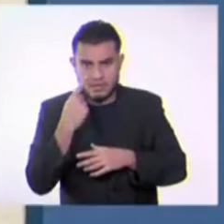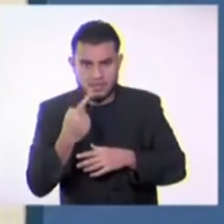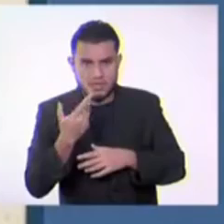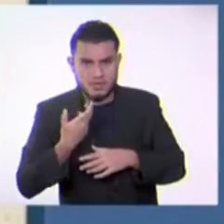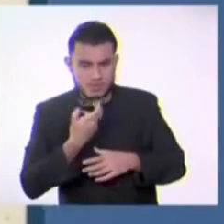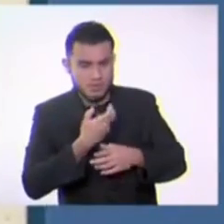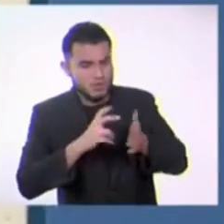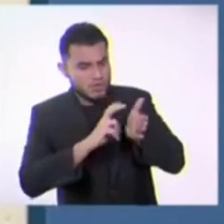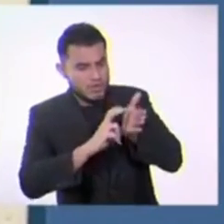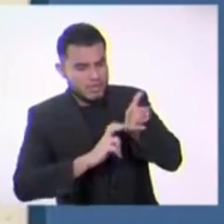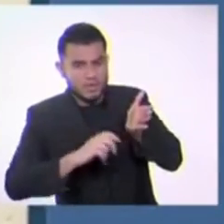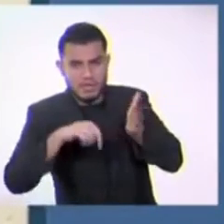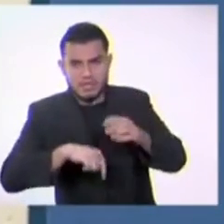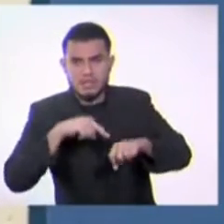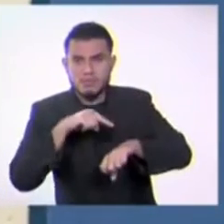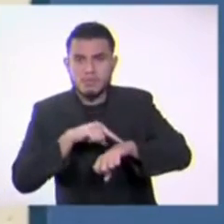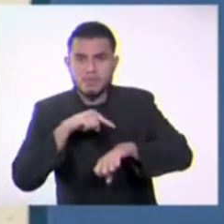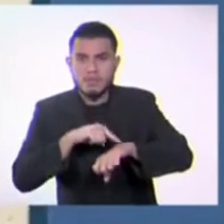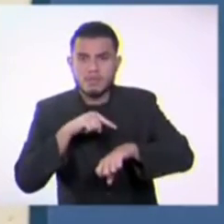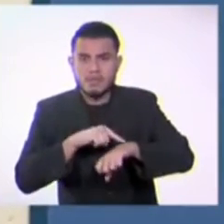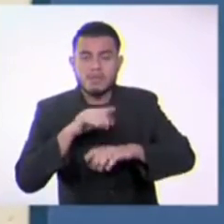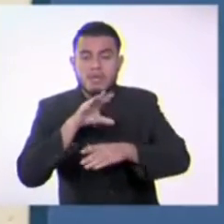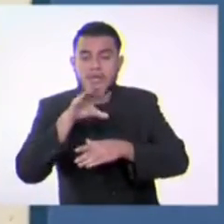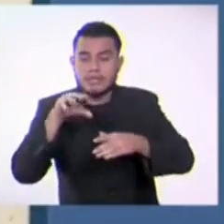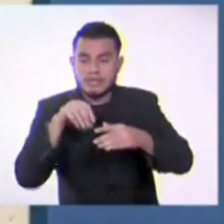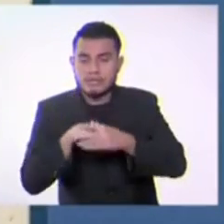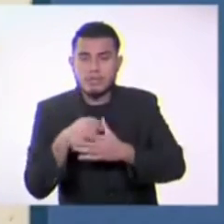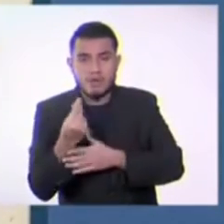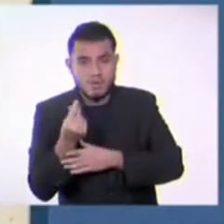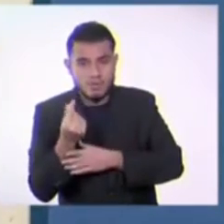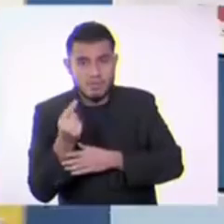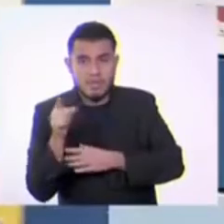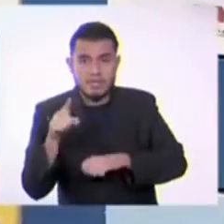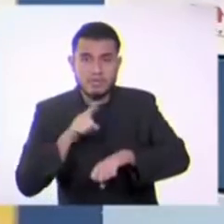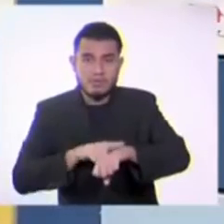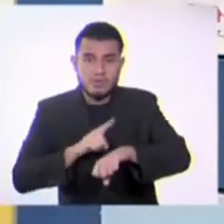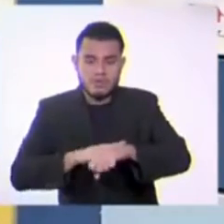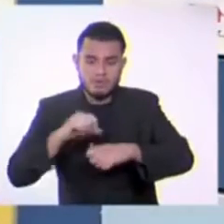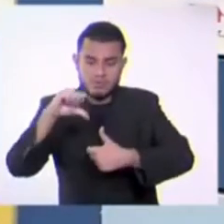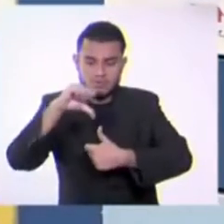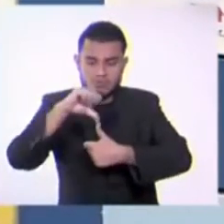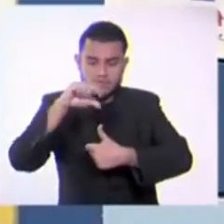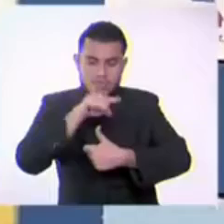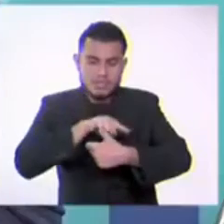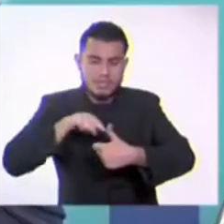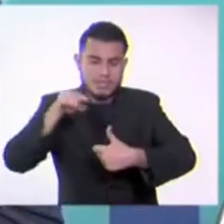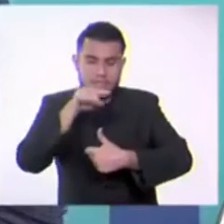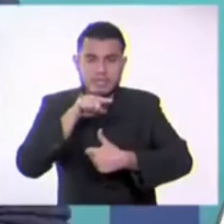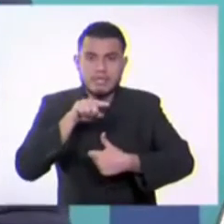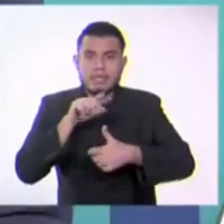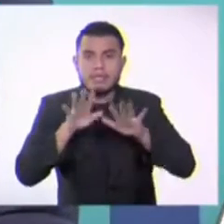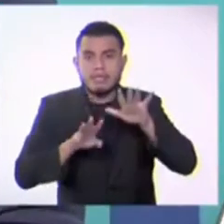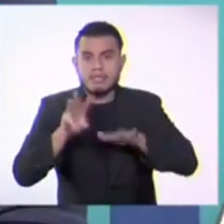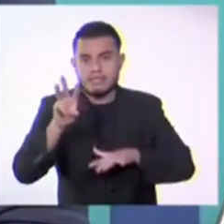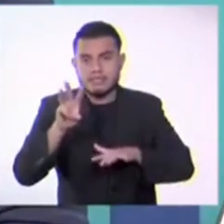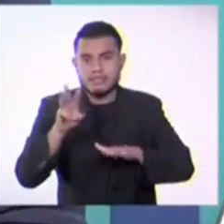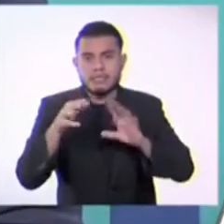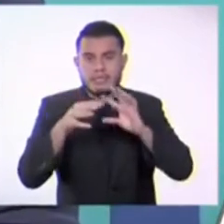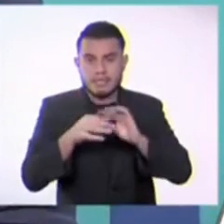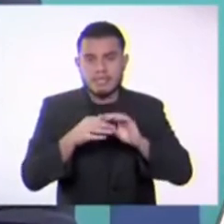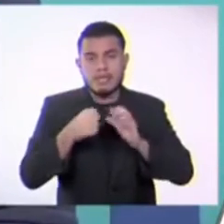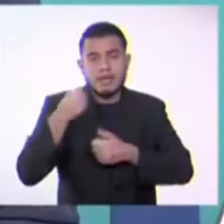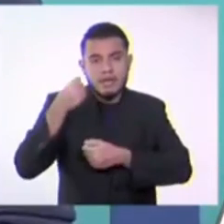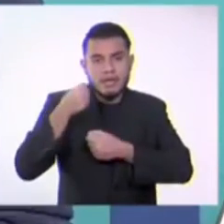leíamos en este momento, y la integración económica era en ese momento fundamental. Que es el punto número 13 dentro de la proclama